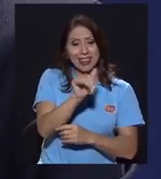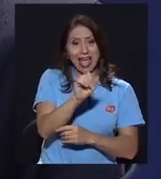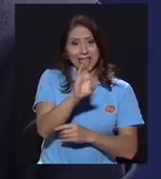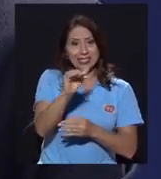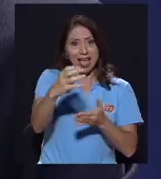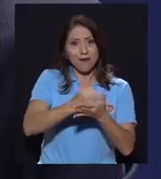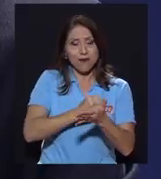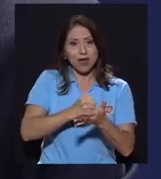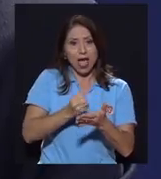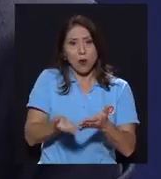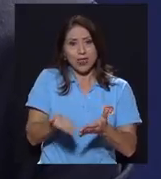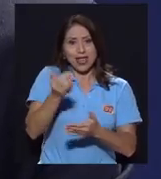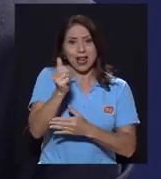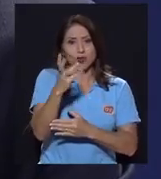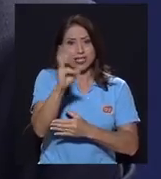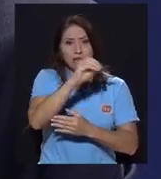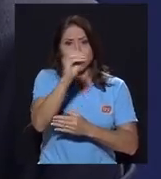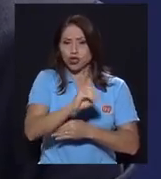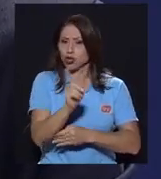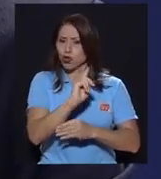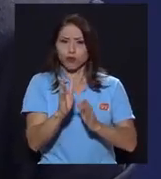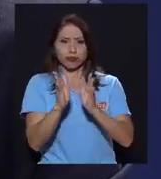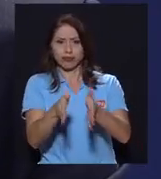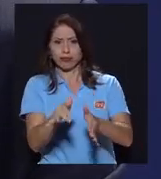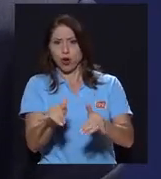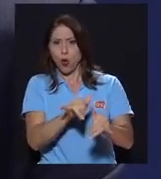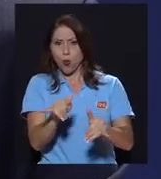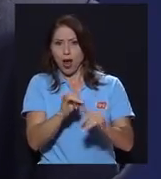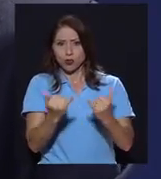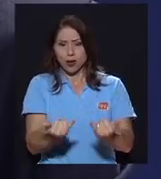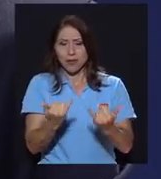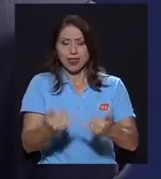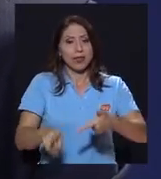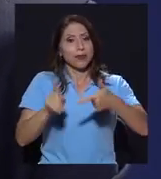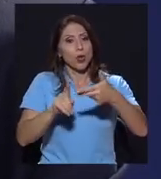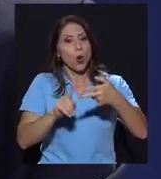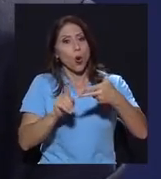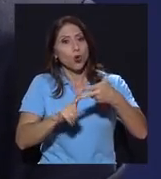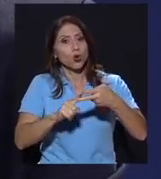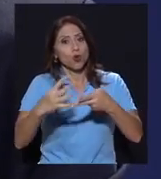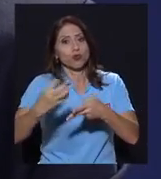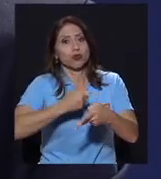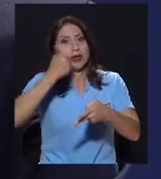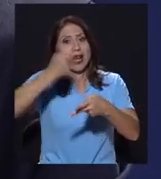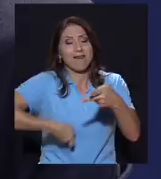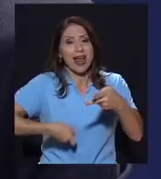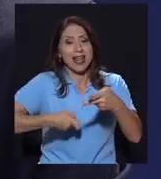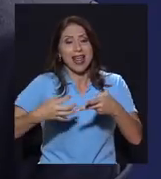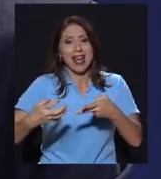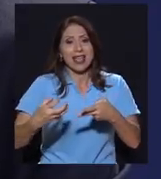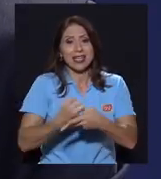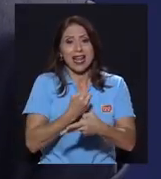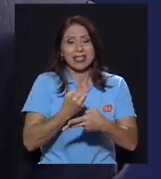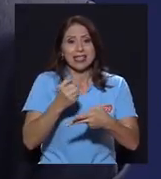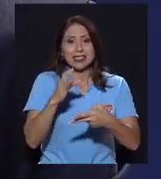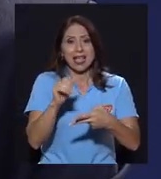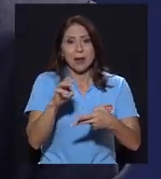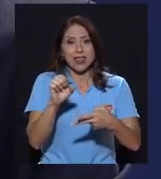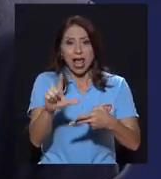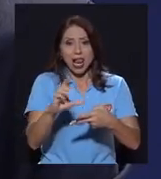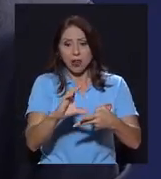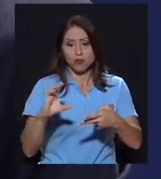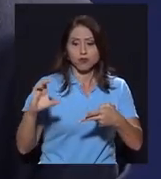16% sin tenerla como está actualmente otro tiene que ver con gravar las ganancias de capital que no están gravadas